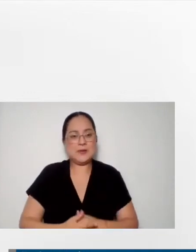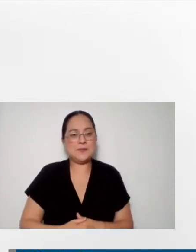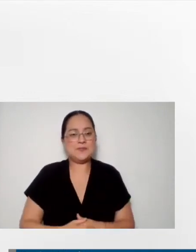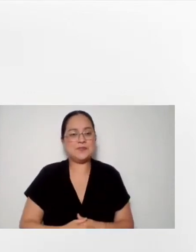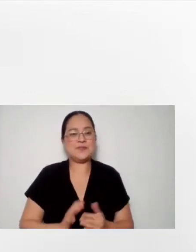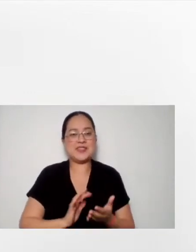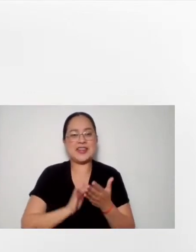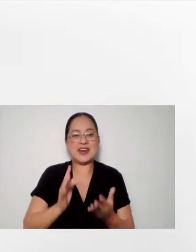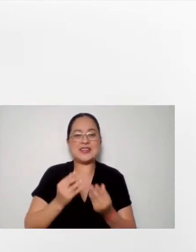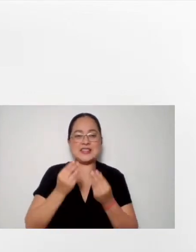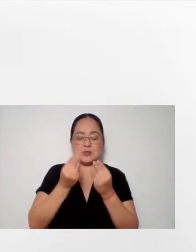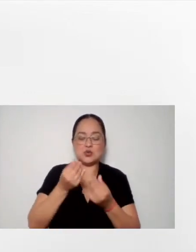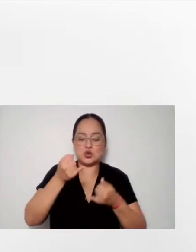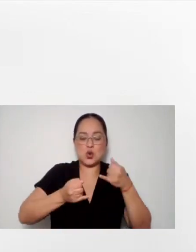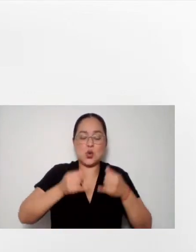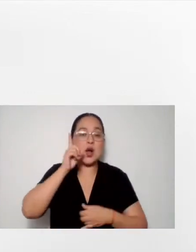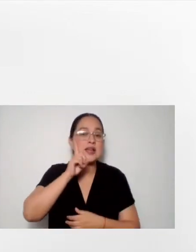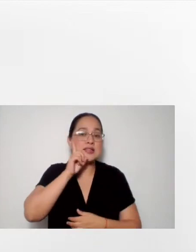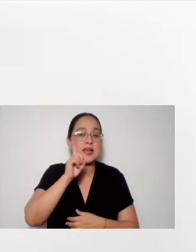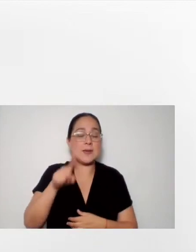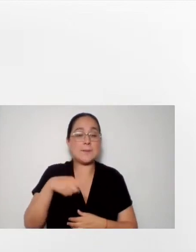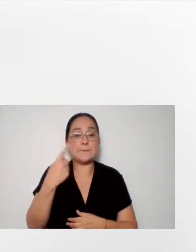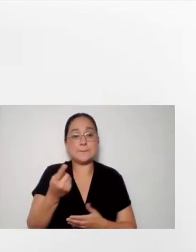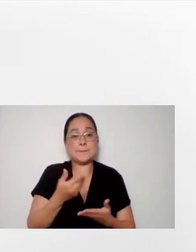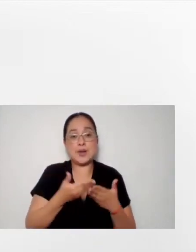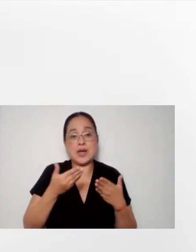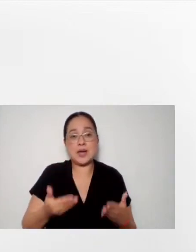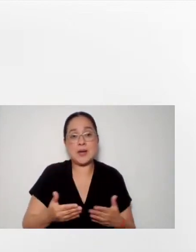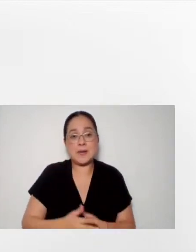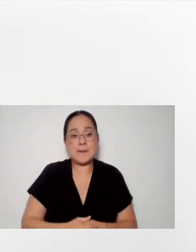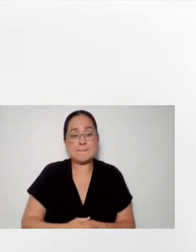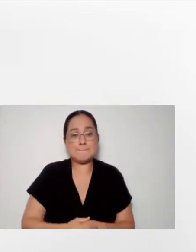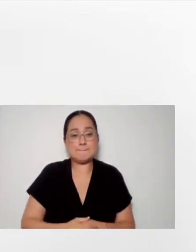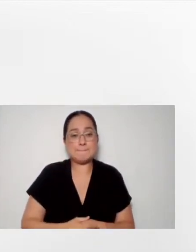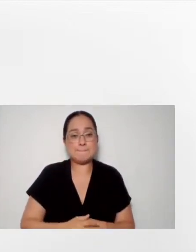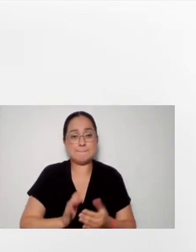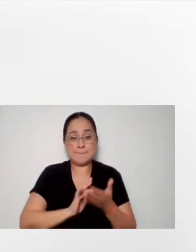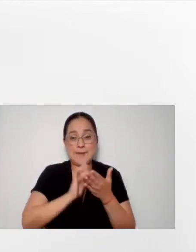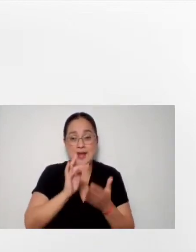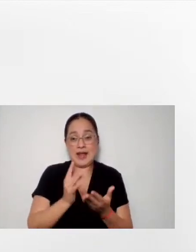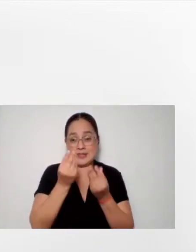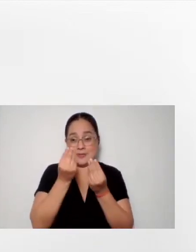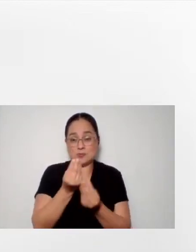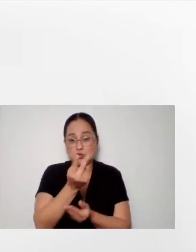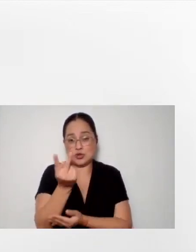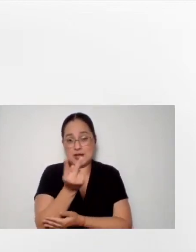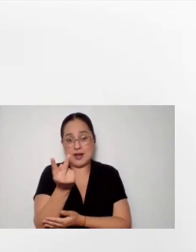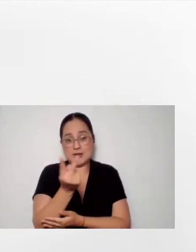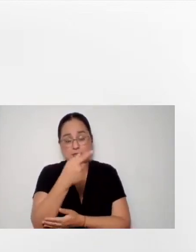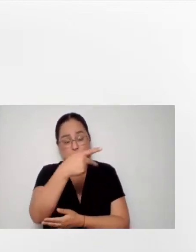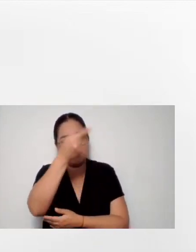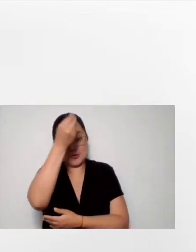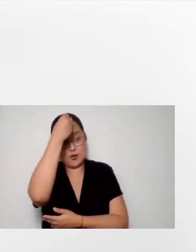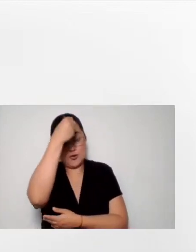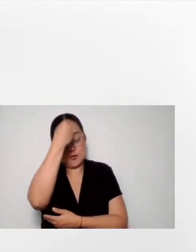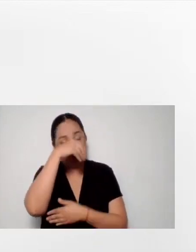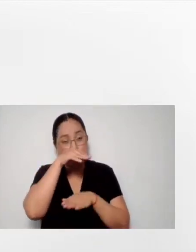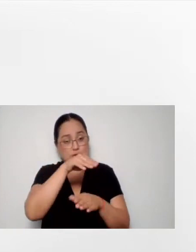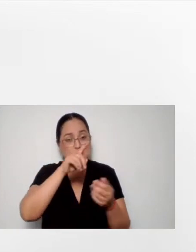Muchas gracias, jueza. Bueno, entonces les agradezco a las dos, la verdad, sus comentarios